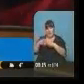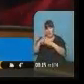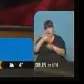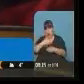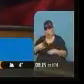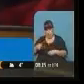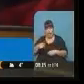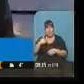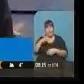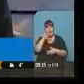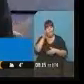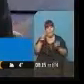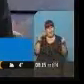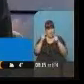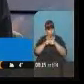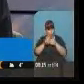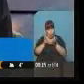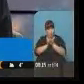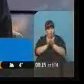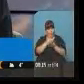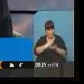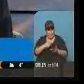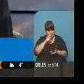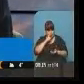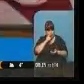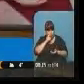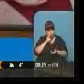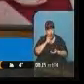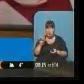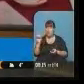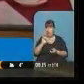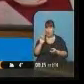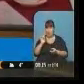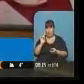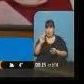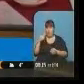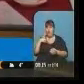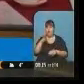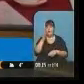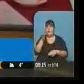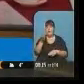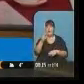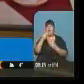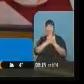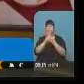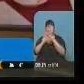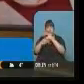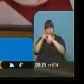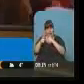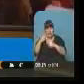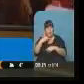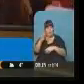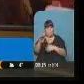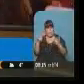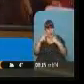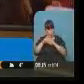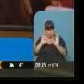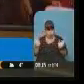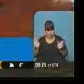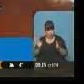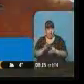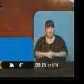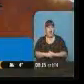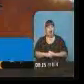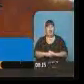oficialista que van a pedir una audiencia con el presidente maduro no vamos a pedir con el canciller tenemos perdida la audiencia y